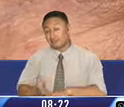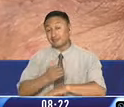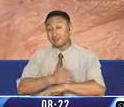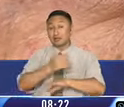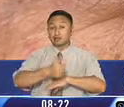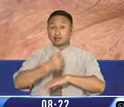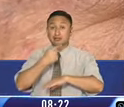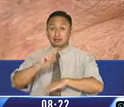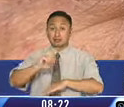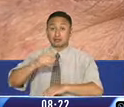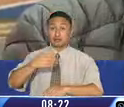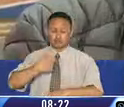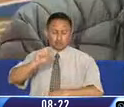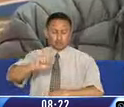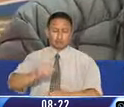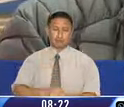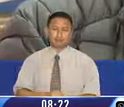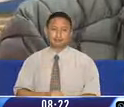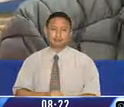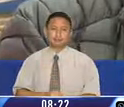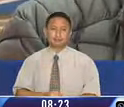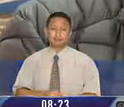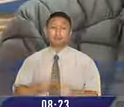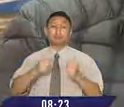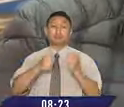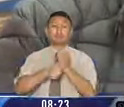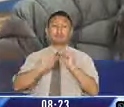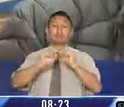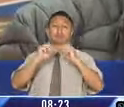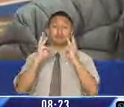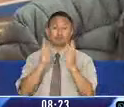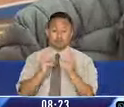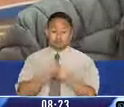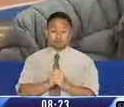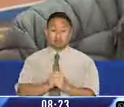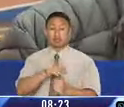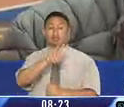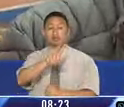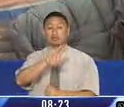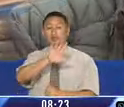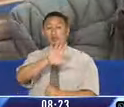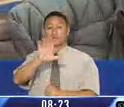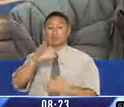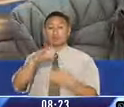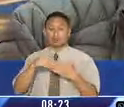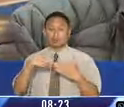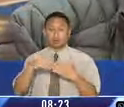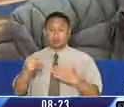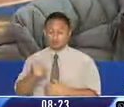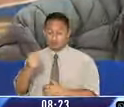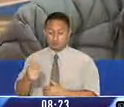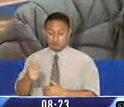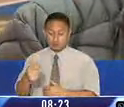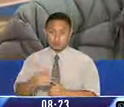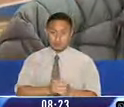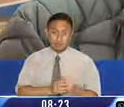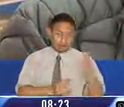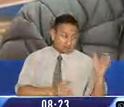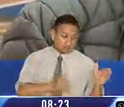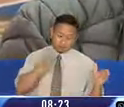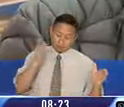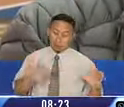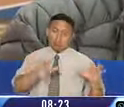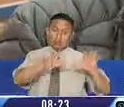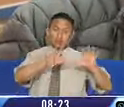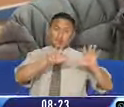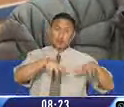hicieron promesas. Les ayuda del MIES nada más y $255. Van a ir 8 meses de ese tiempo que